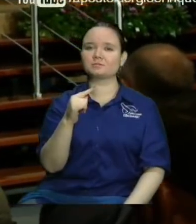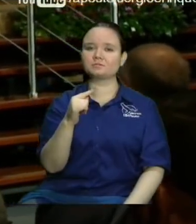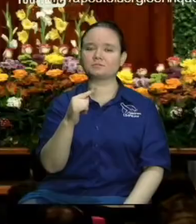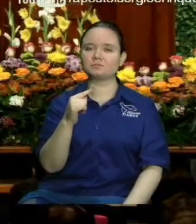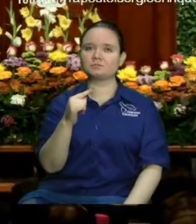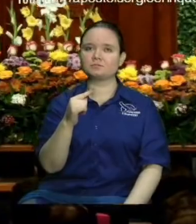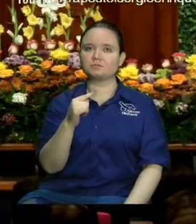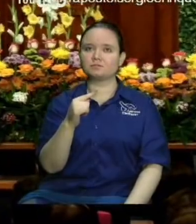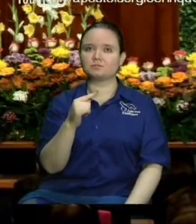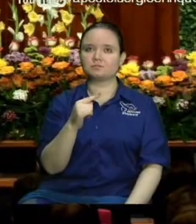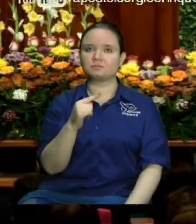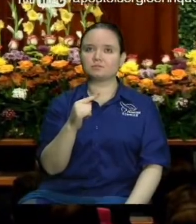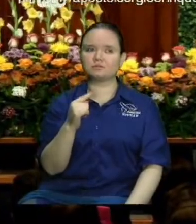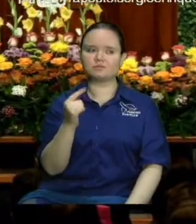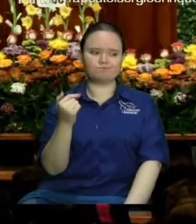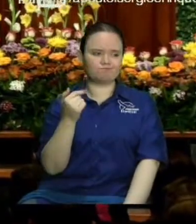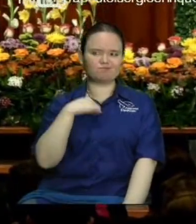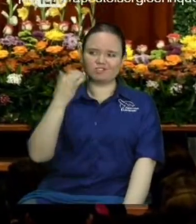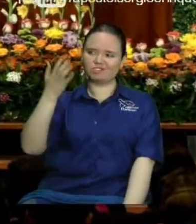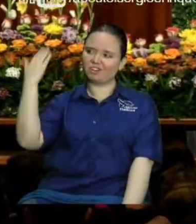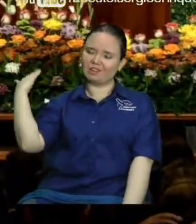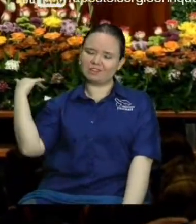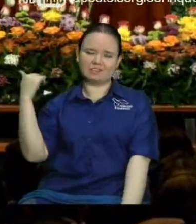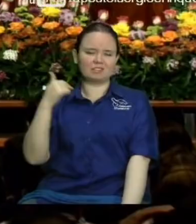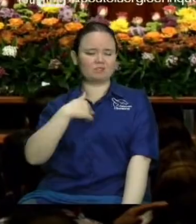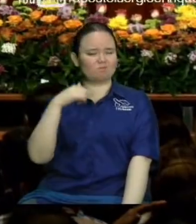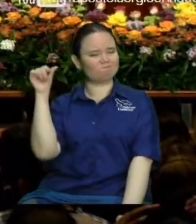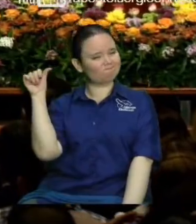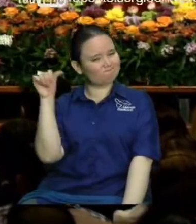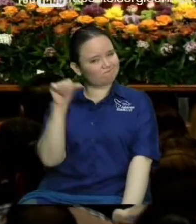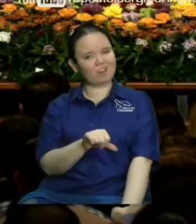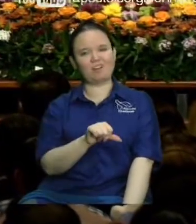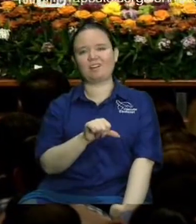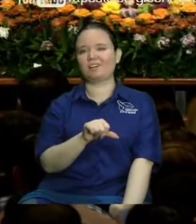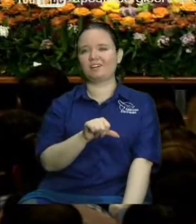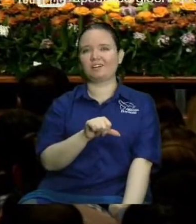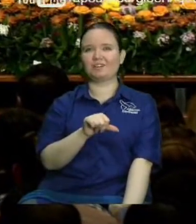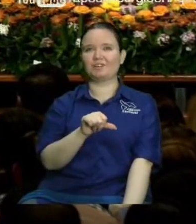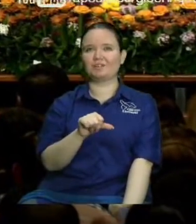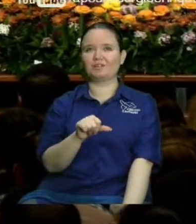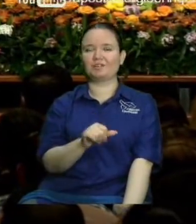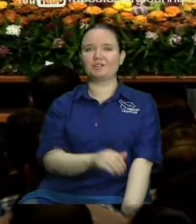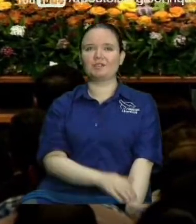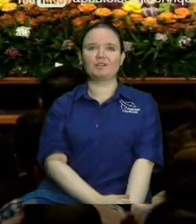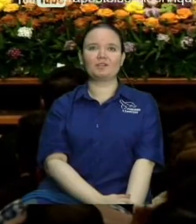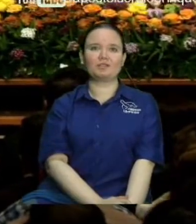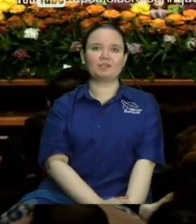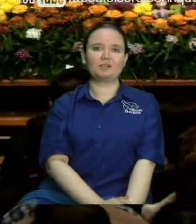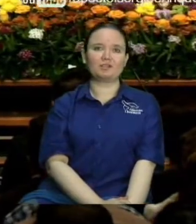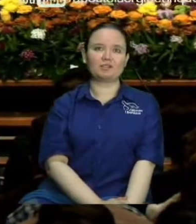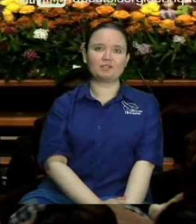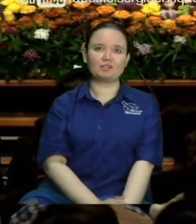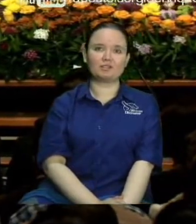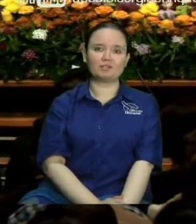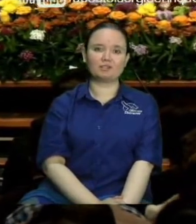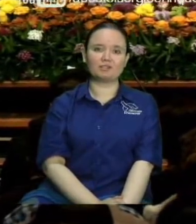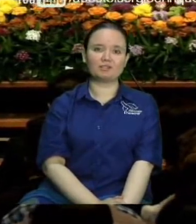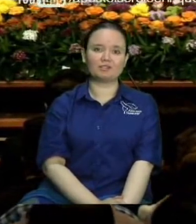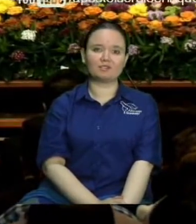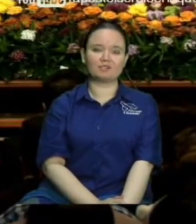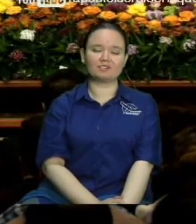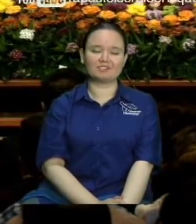Yo, evangelista, fui malo, hermano. Mal. A mí ya me querían convertir para que me saliera de la